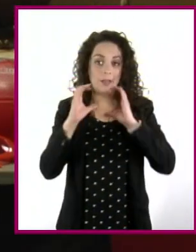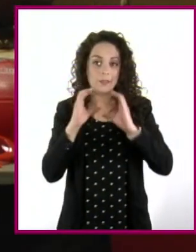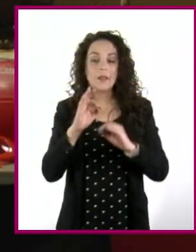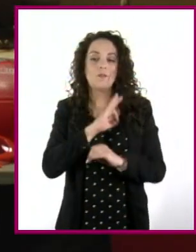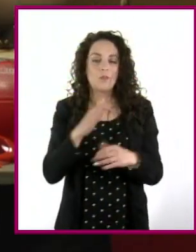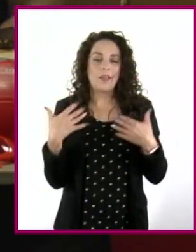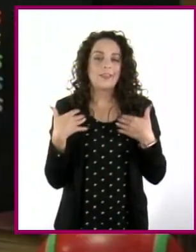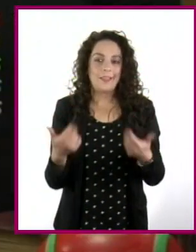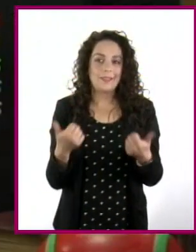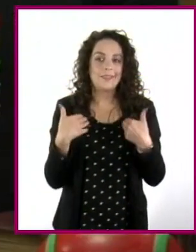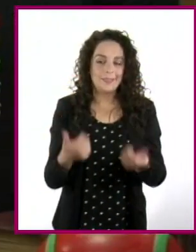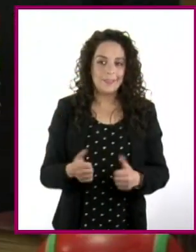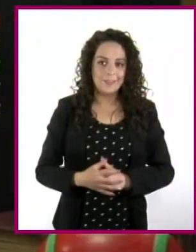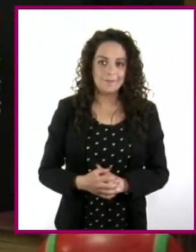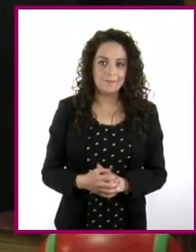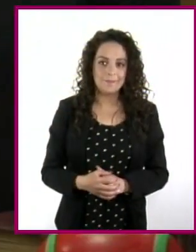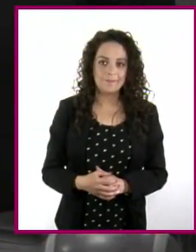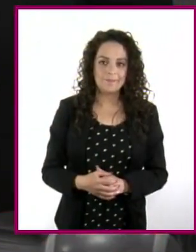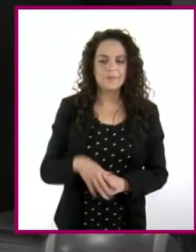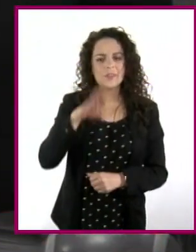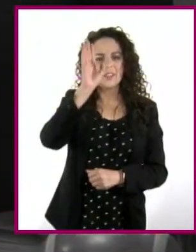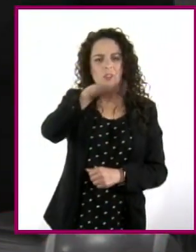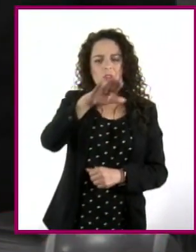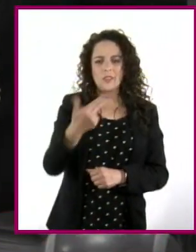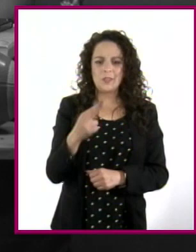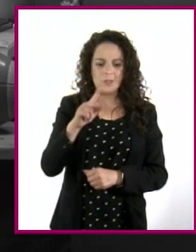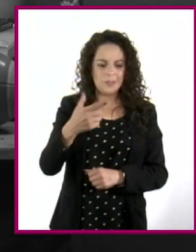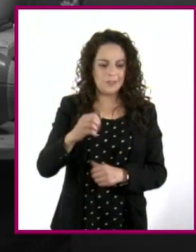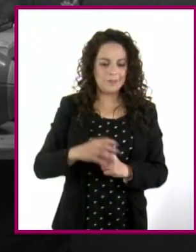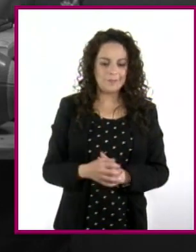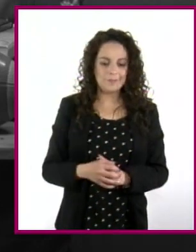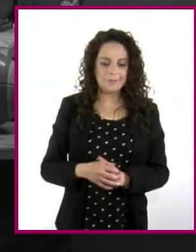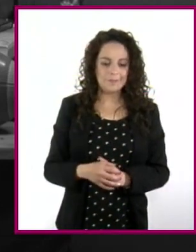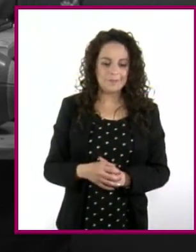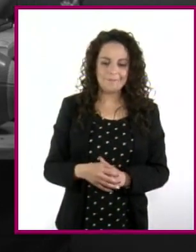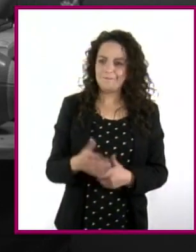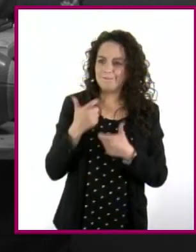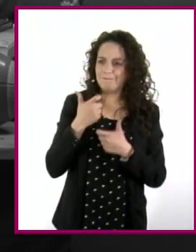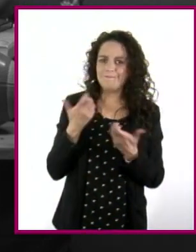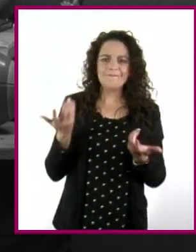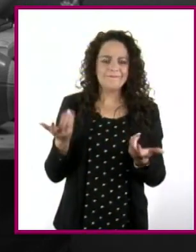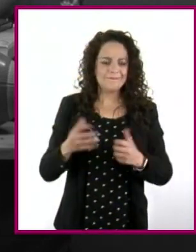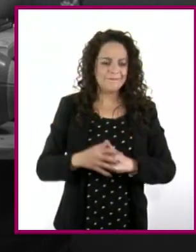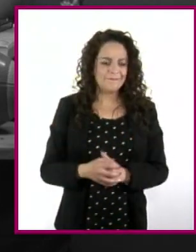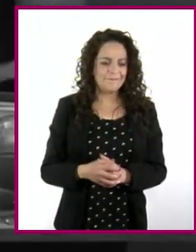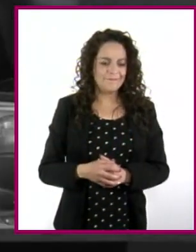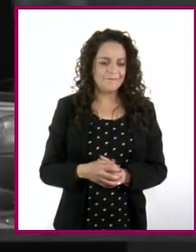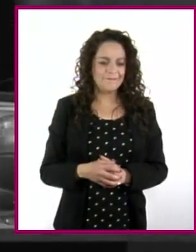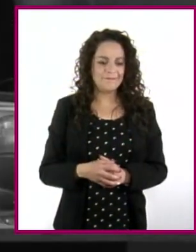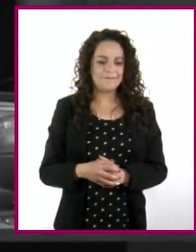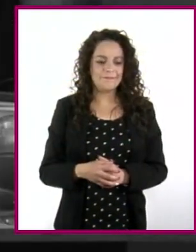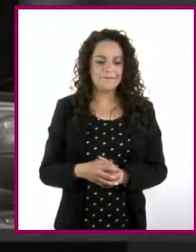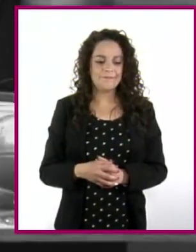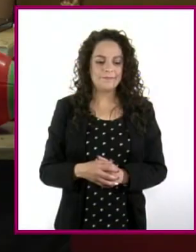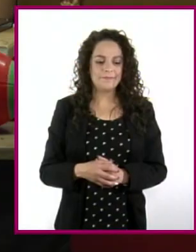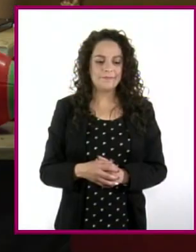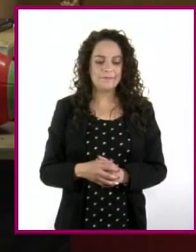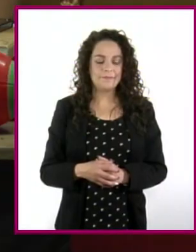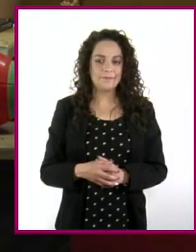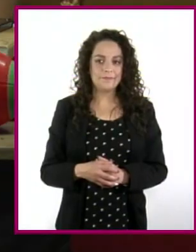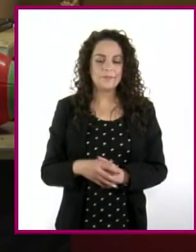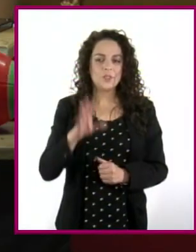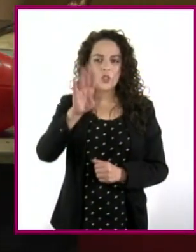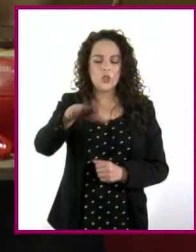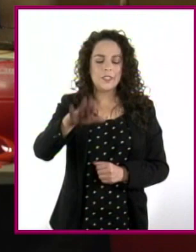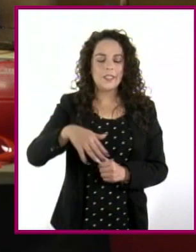a tu interlocutor. Oye, Hugo. ¿Qué? Ay, es que estoy hablando como...